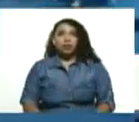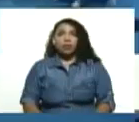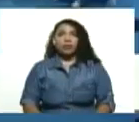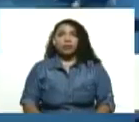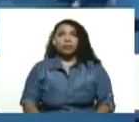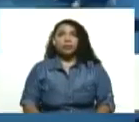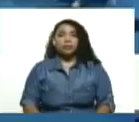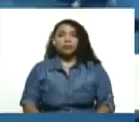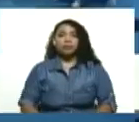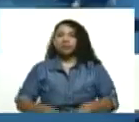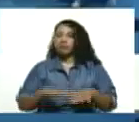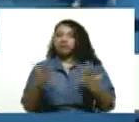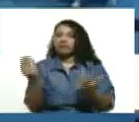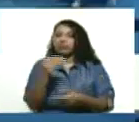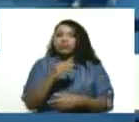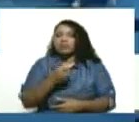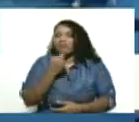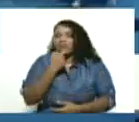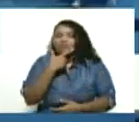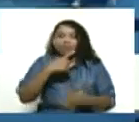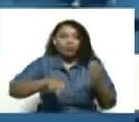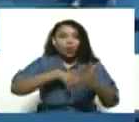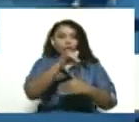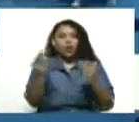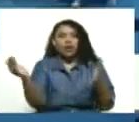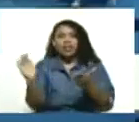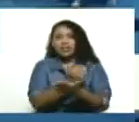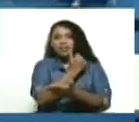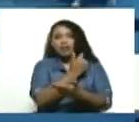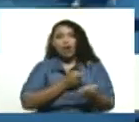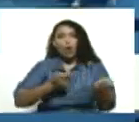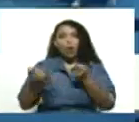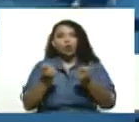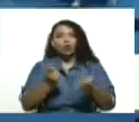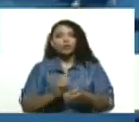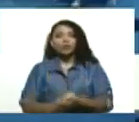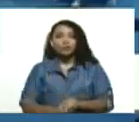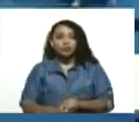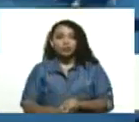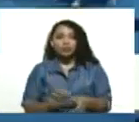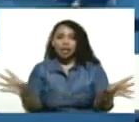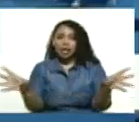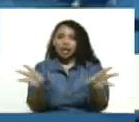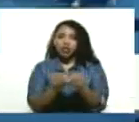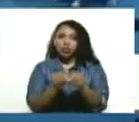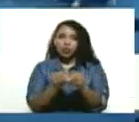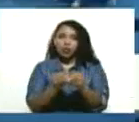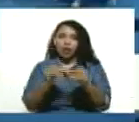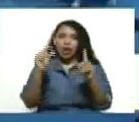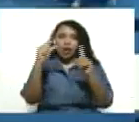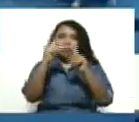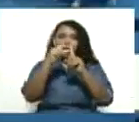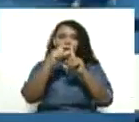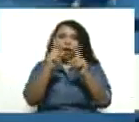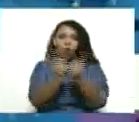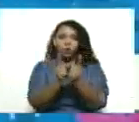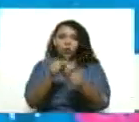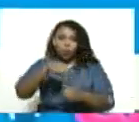qué más hermoso proyecto descolonizador que el resumido en estas palabras